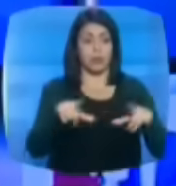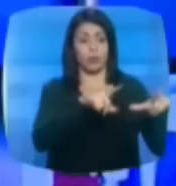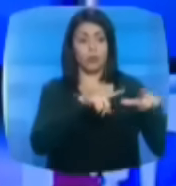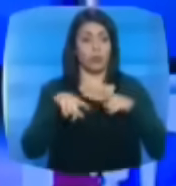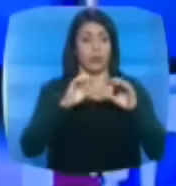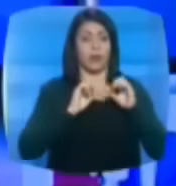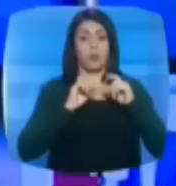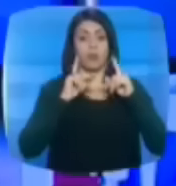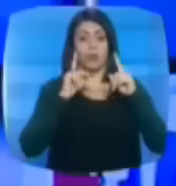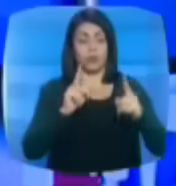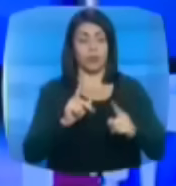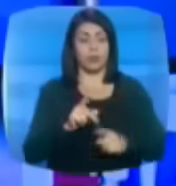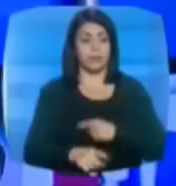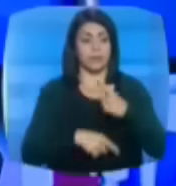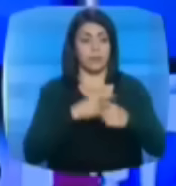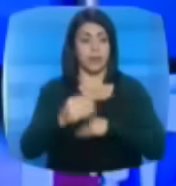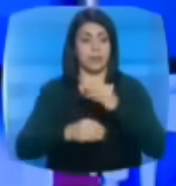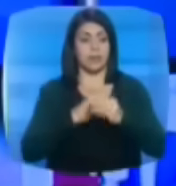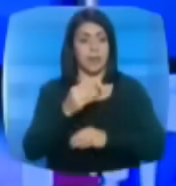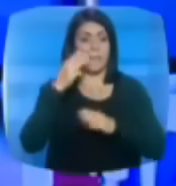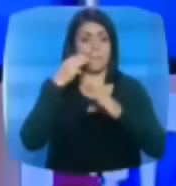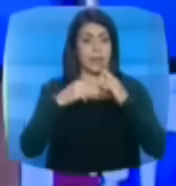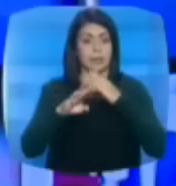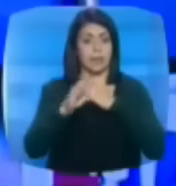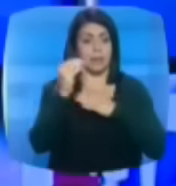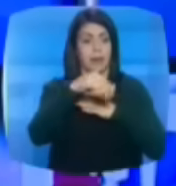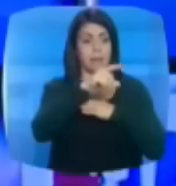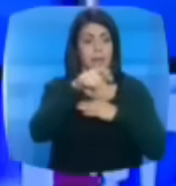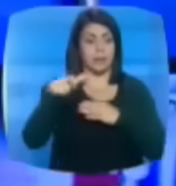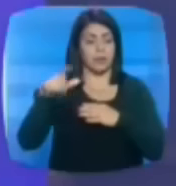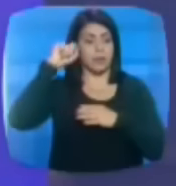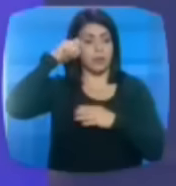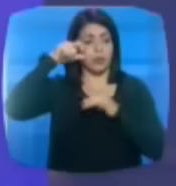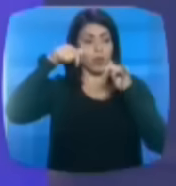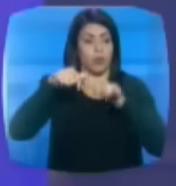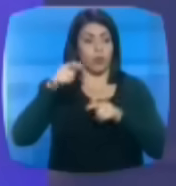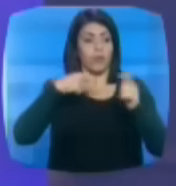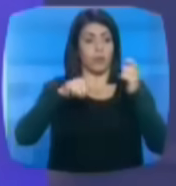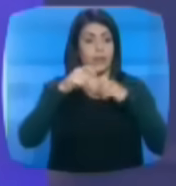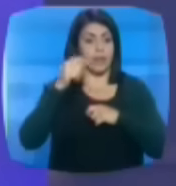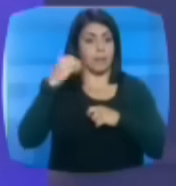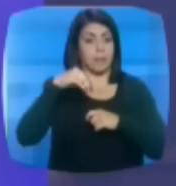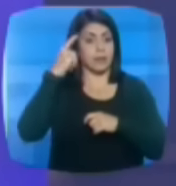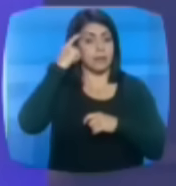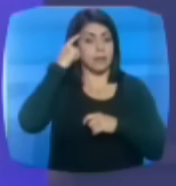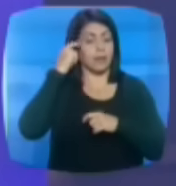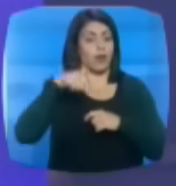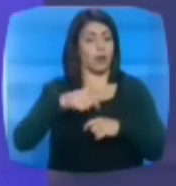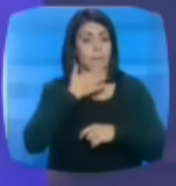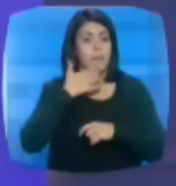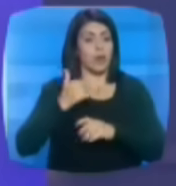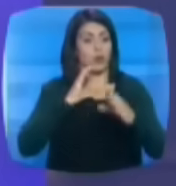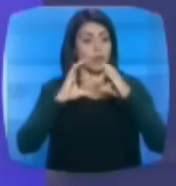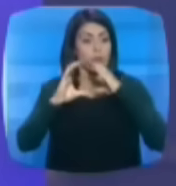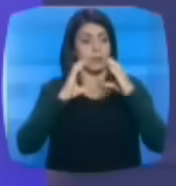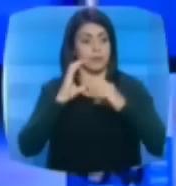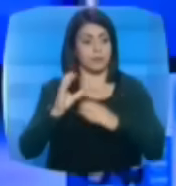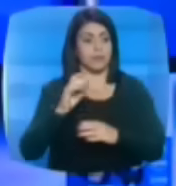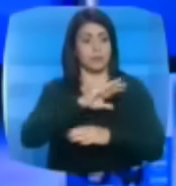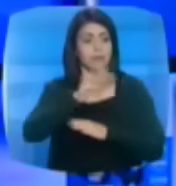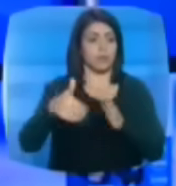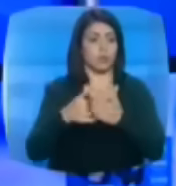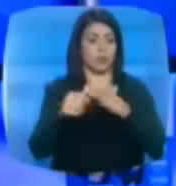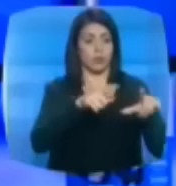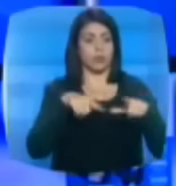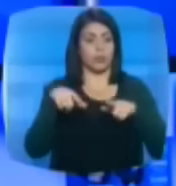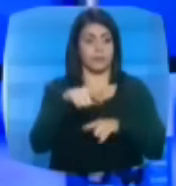una gran oportunidad de hacer que ese mensaje llegue a más personas. Y recuerda que hoy no vende el que más sabe, uh-huh, hoy vende el que mejor se comunica y el que está por todos